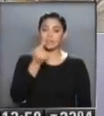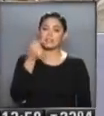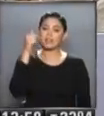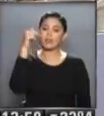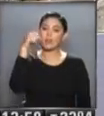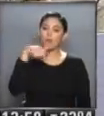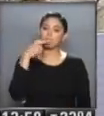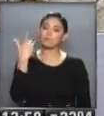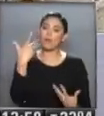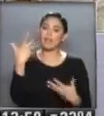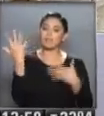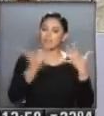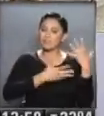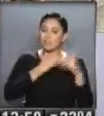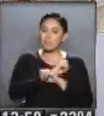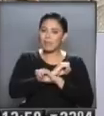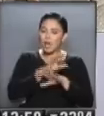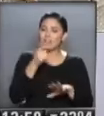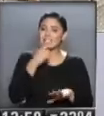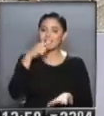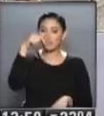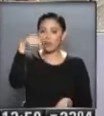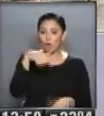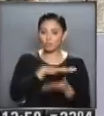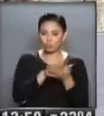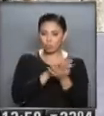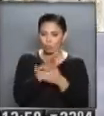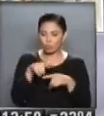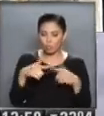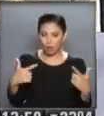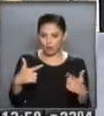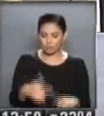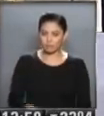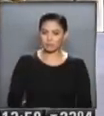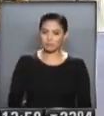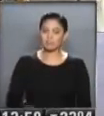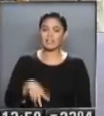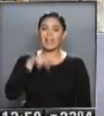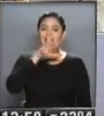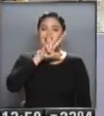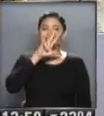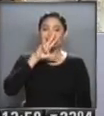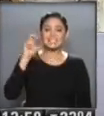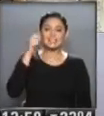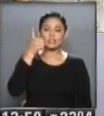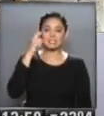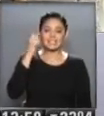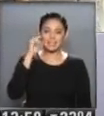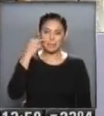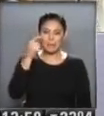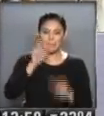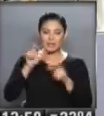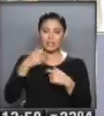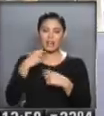terminaría justamente en un conflicto mucho mayor si no se llega a una solución en las próximas horas. Más de 360.000 pasajeros que han